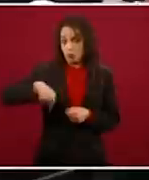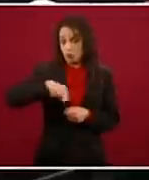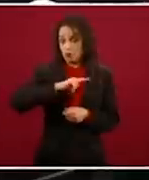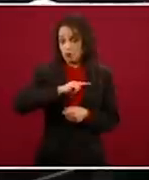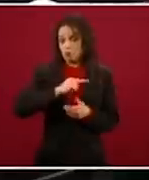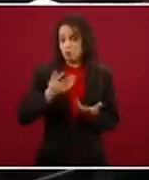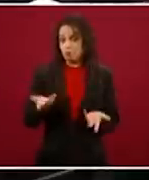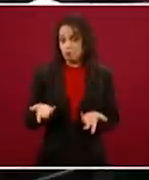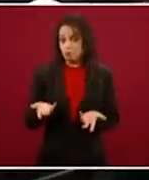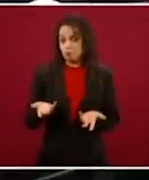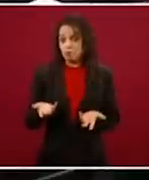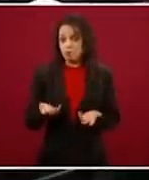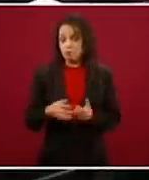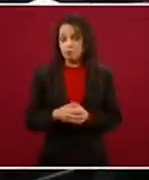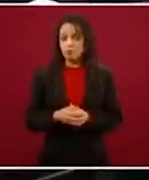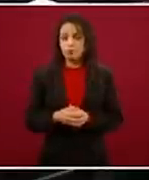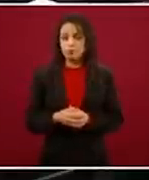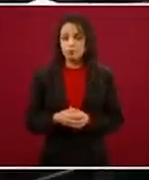somos